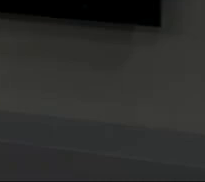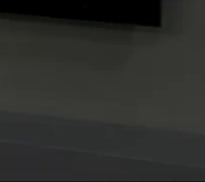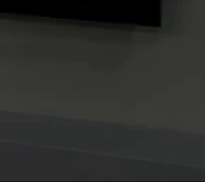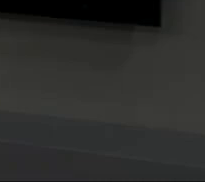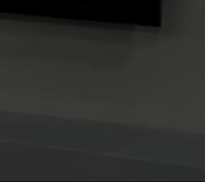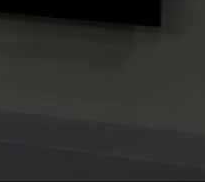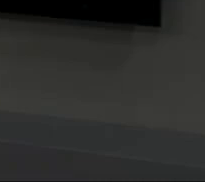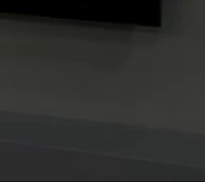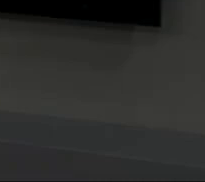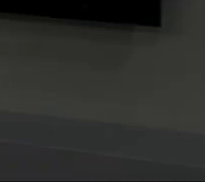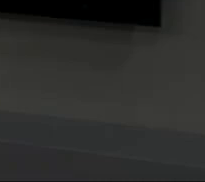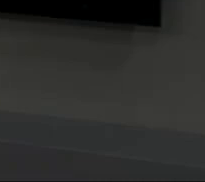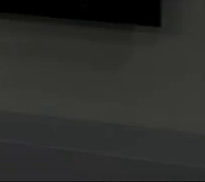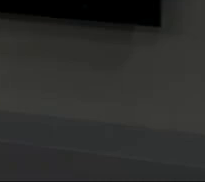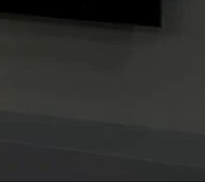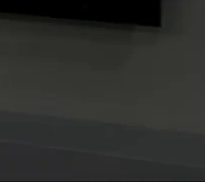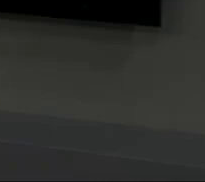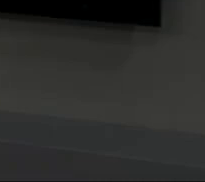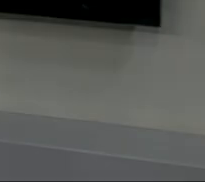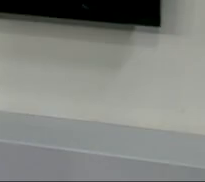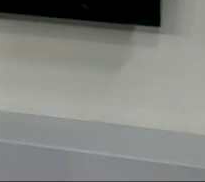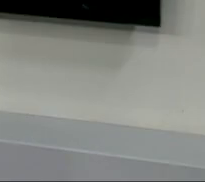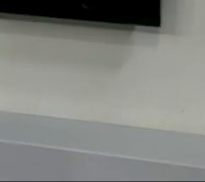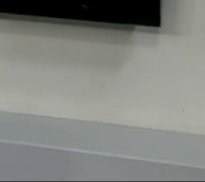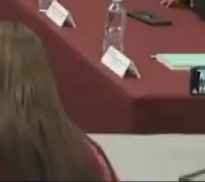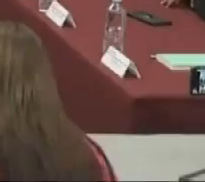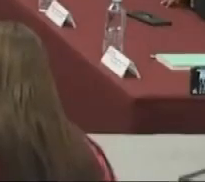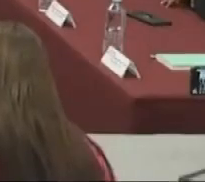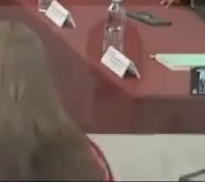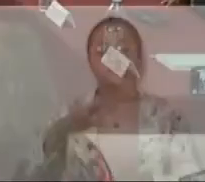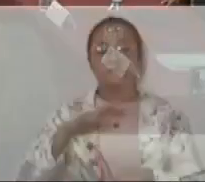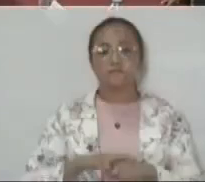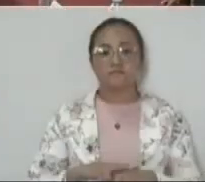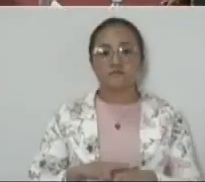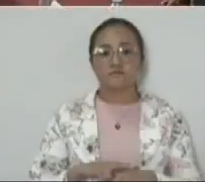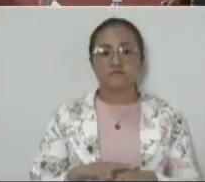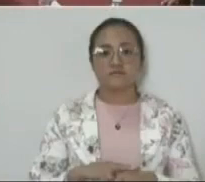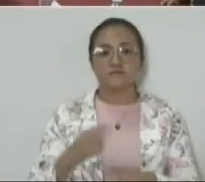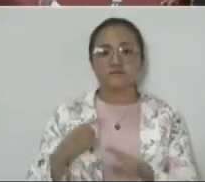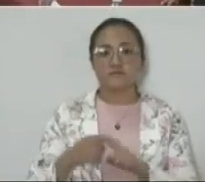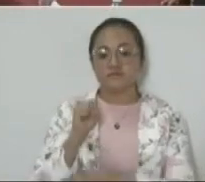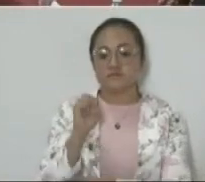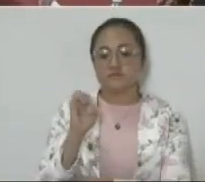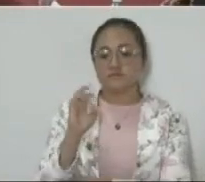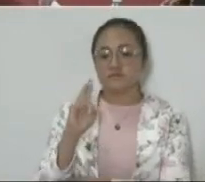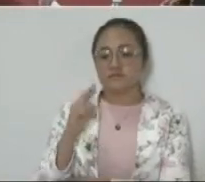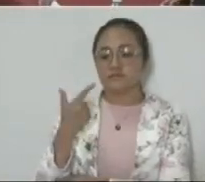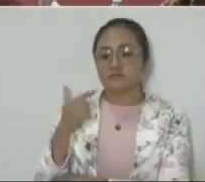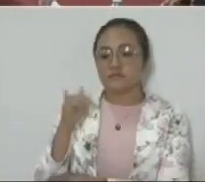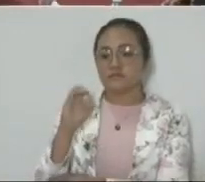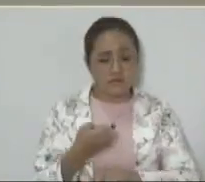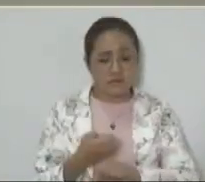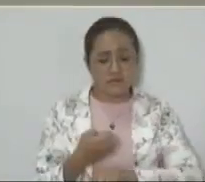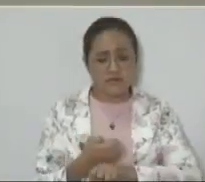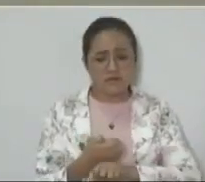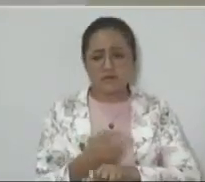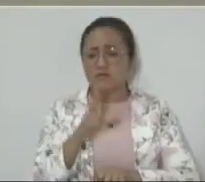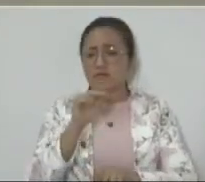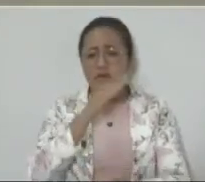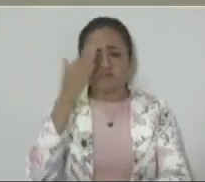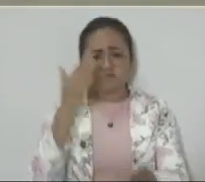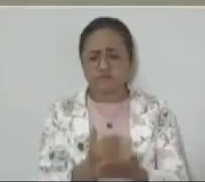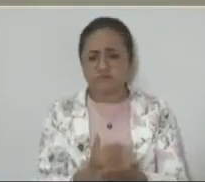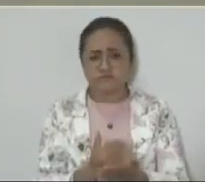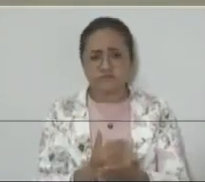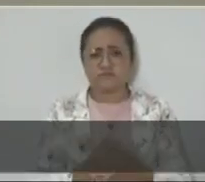el gobernador suplente de Puebla Sergio Salomón Céspedes peregrina mantendrá a la mayoría de funcionarios que integraban el gabinete